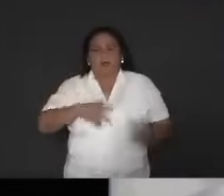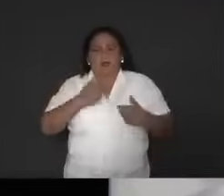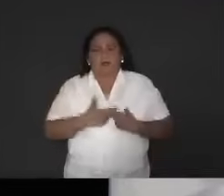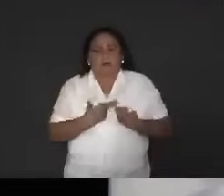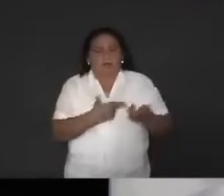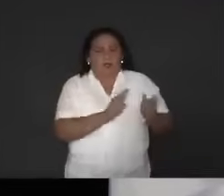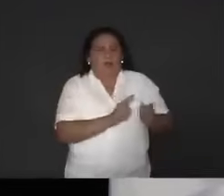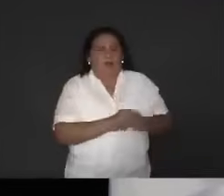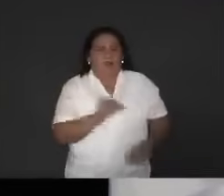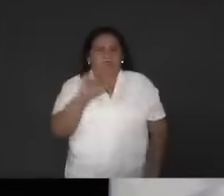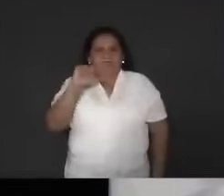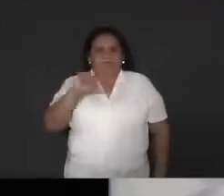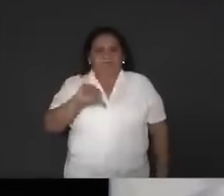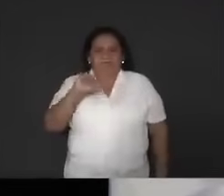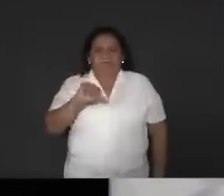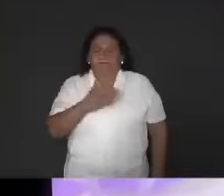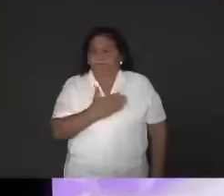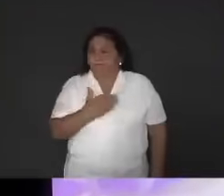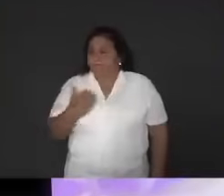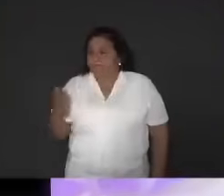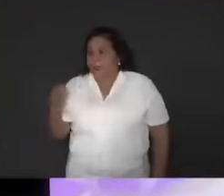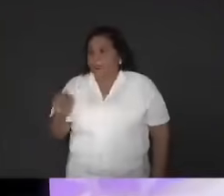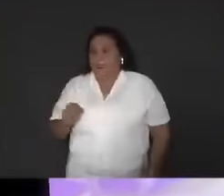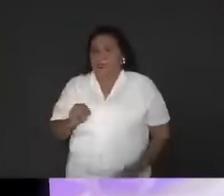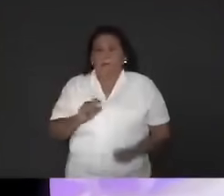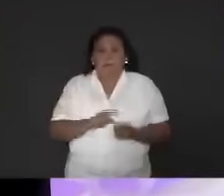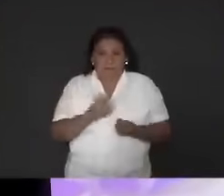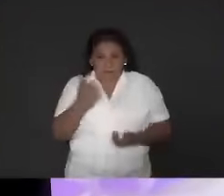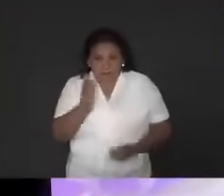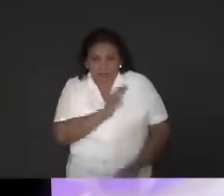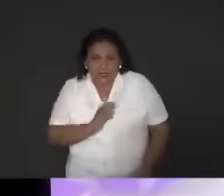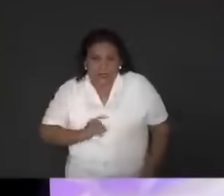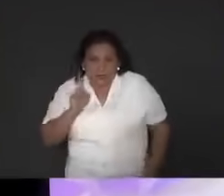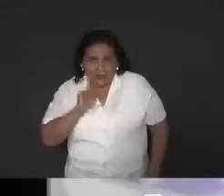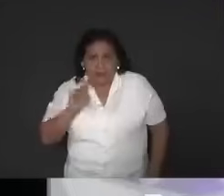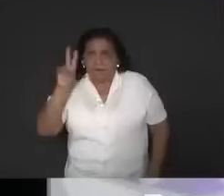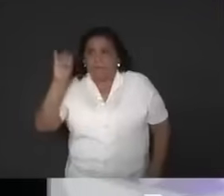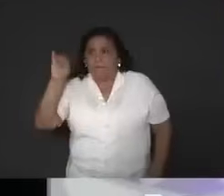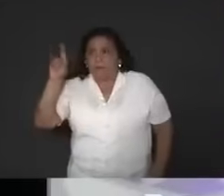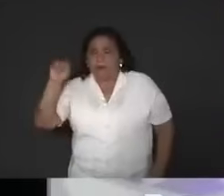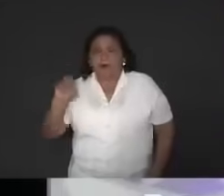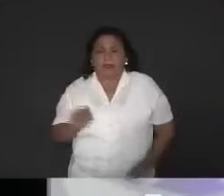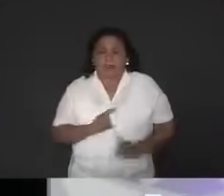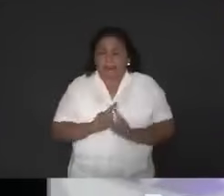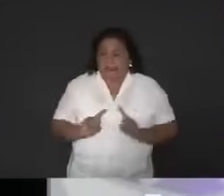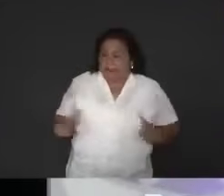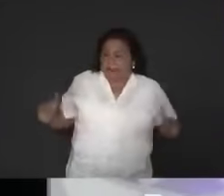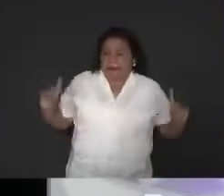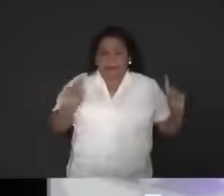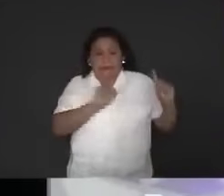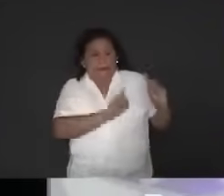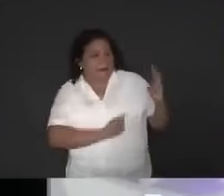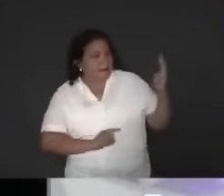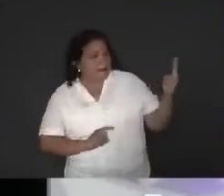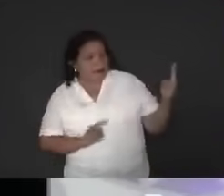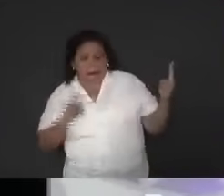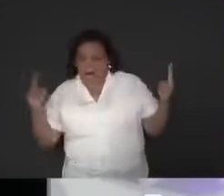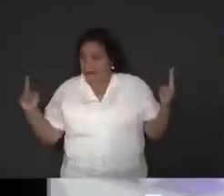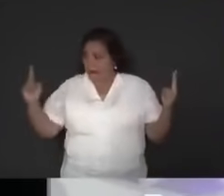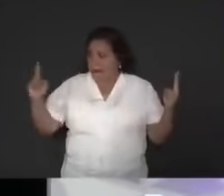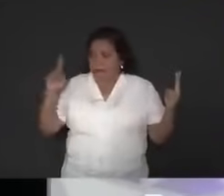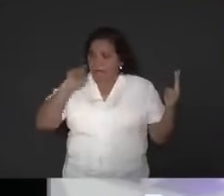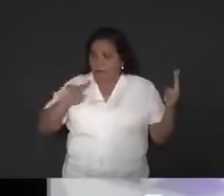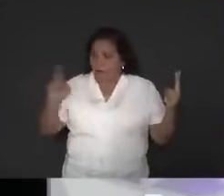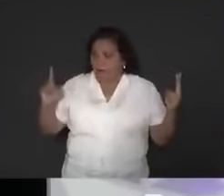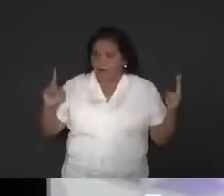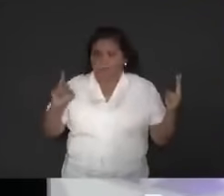Derrota. Gracias, candidato. ¿Alguien más? Candidata Vida Gómez Herrera. Adelante, candidata. Entre estos señores de la vieja política y yo, soy la única